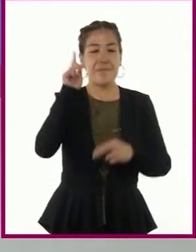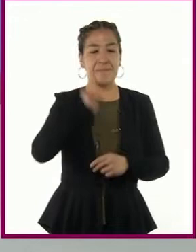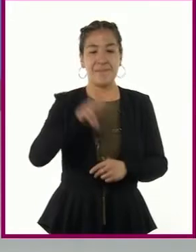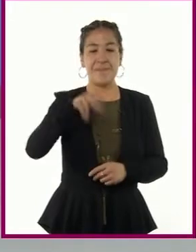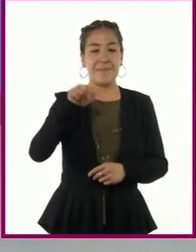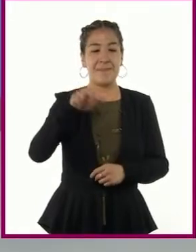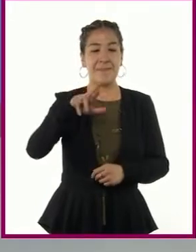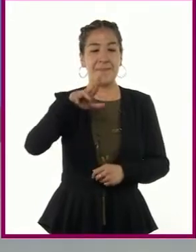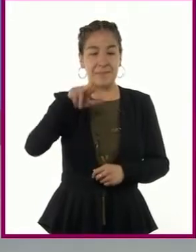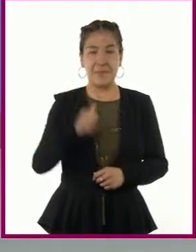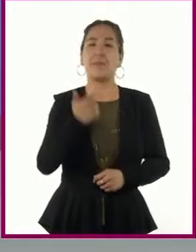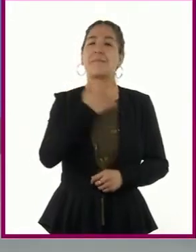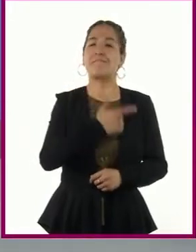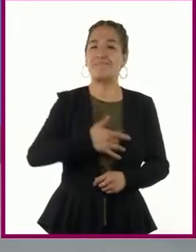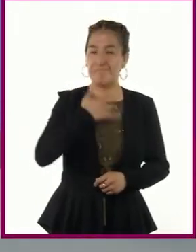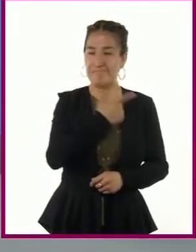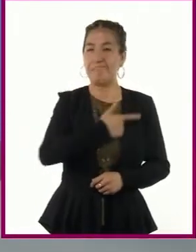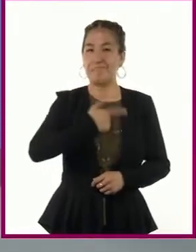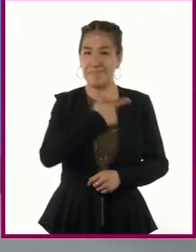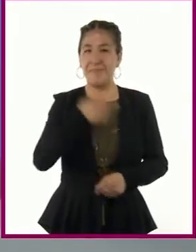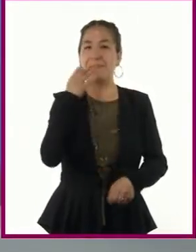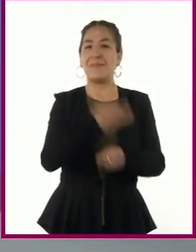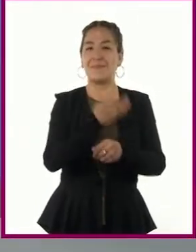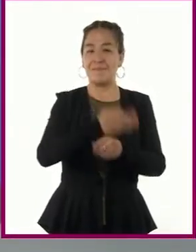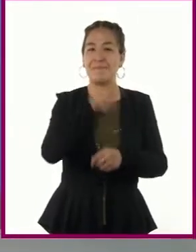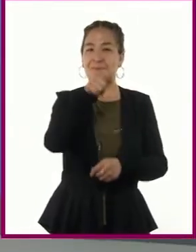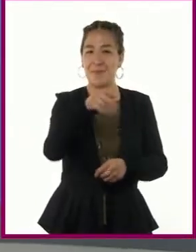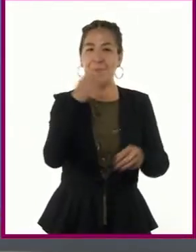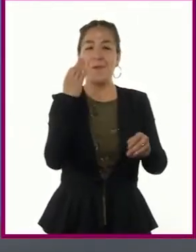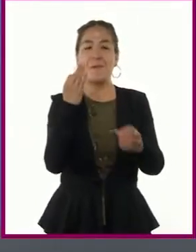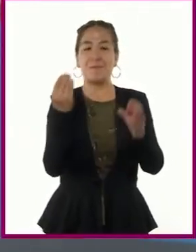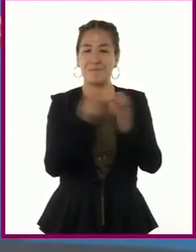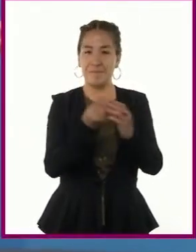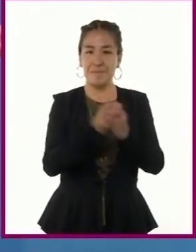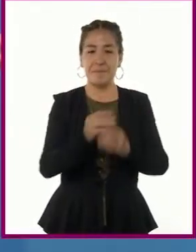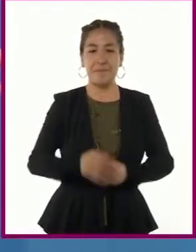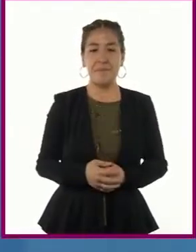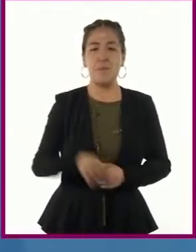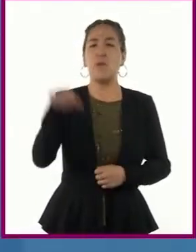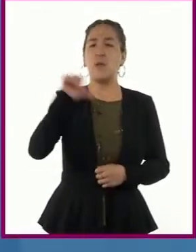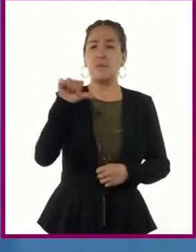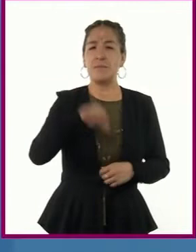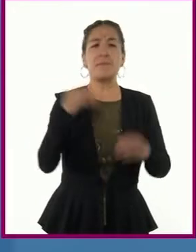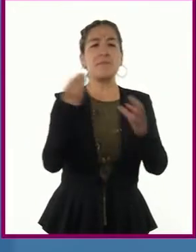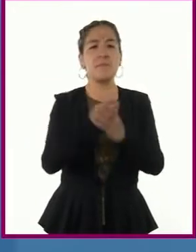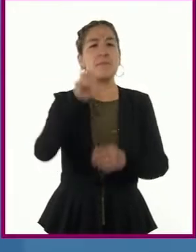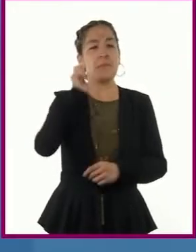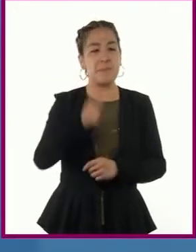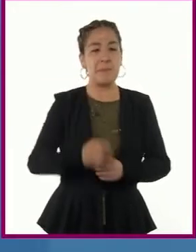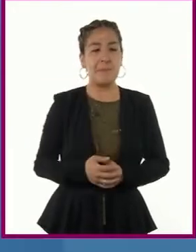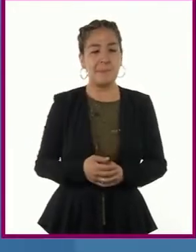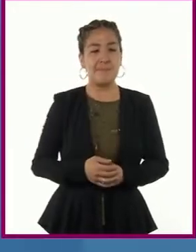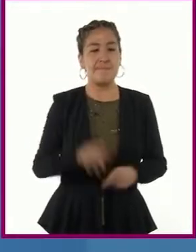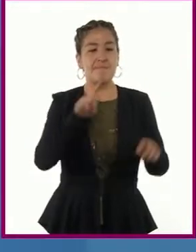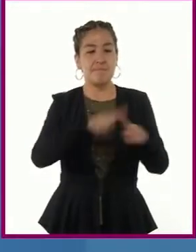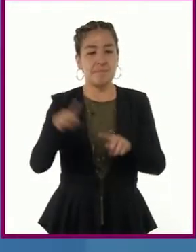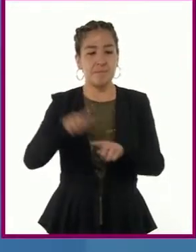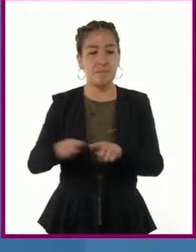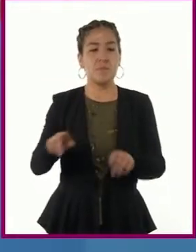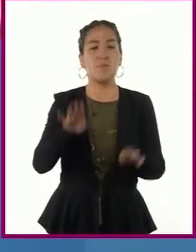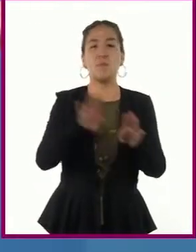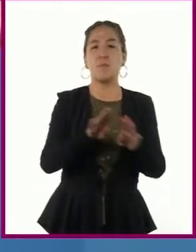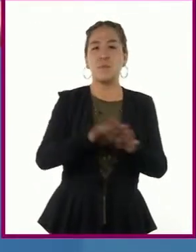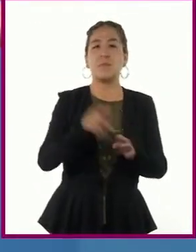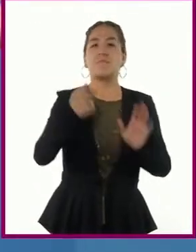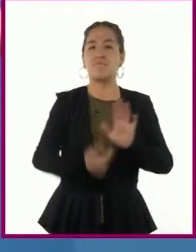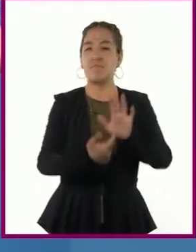y me siento muy complacida de estar con ustedes una vez más. Ahora en la sesión Partidos y Organizaciones Medios